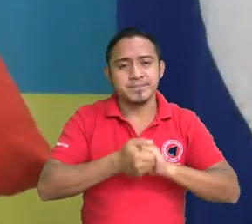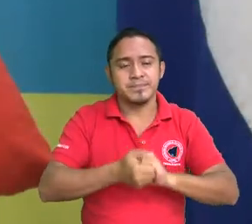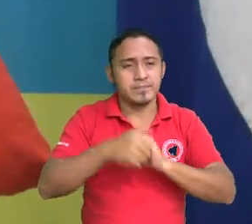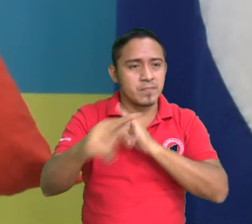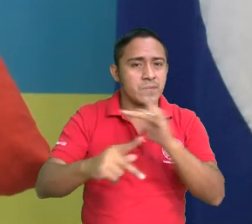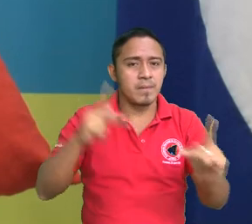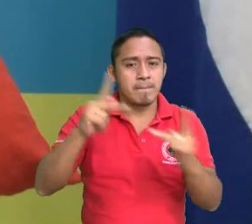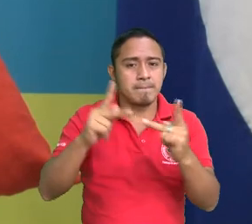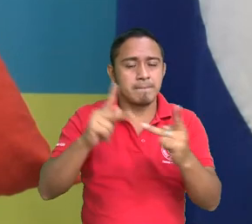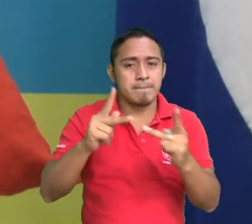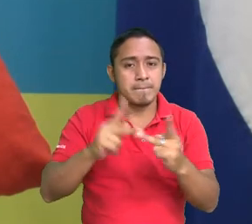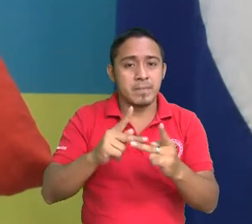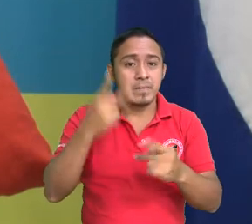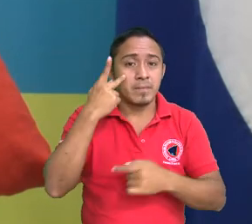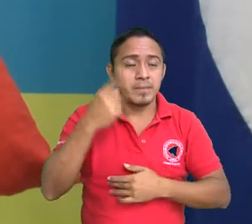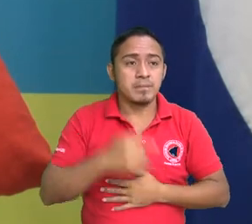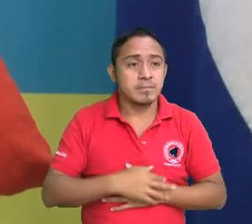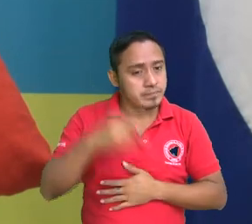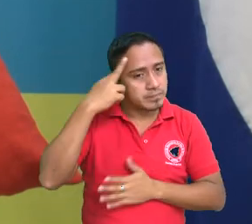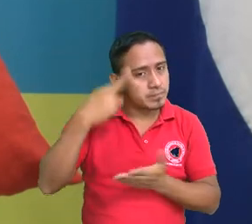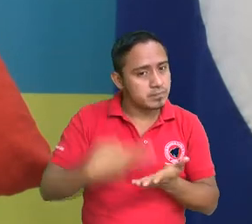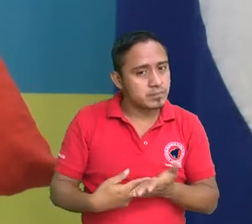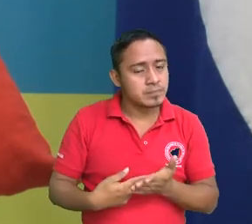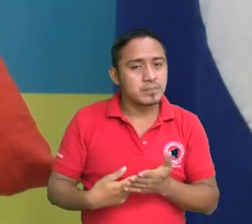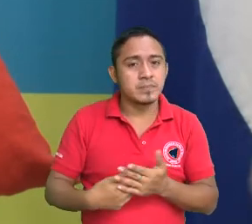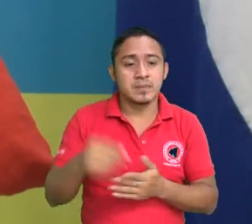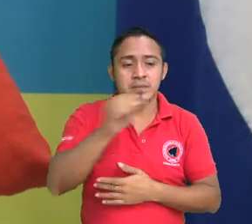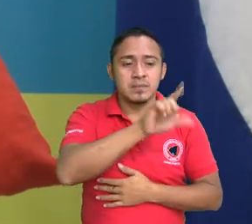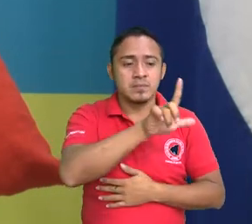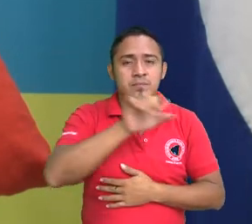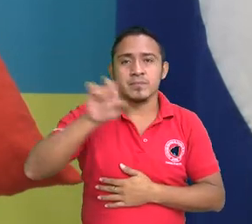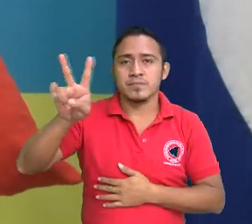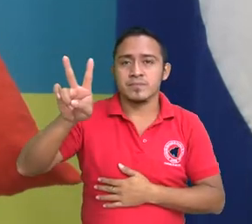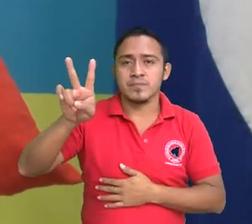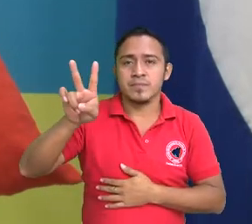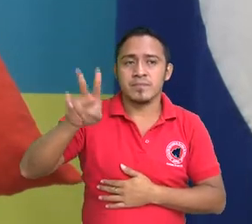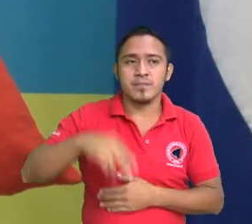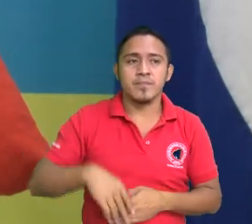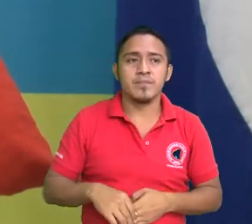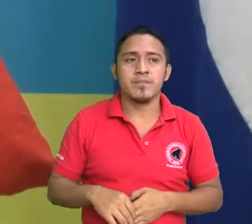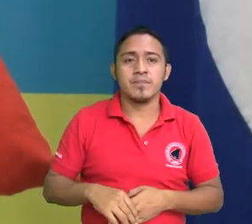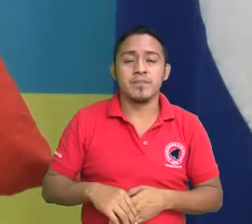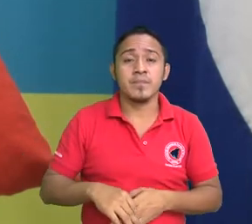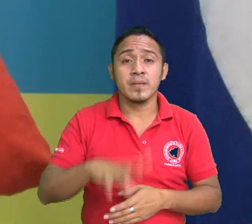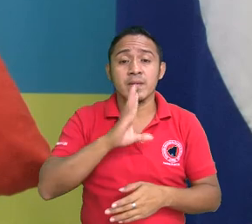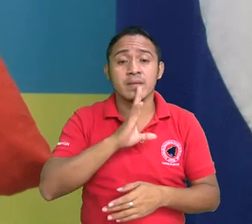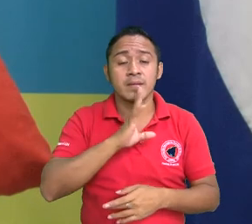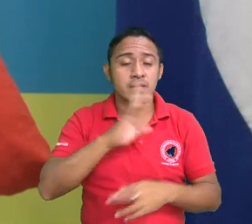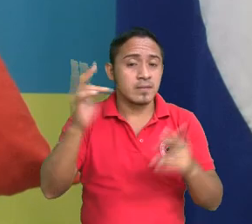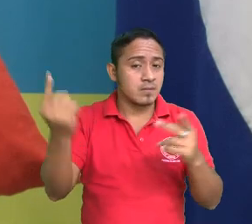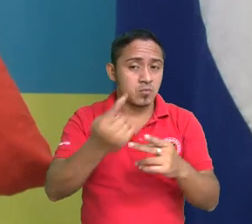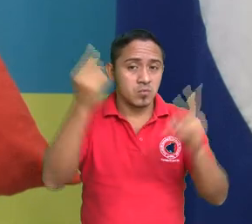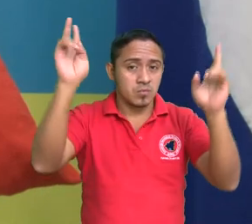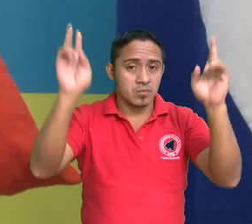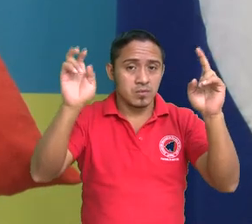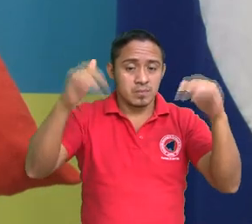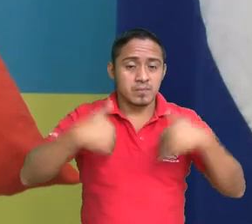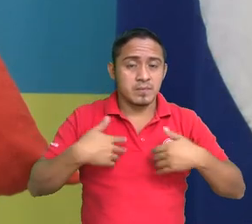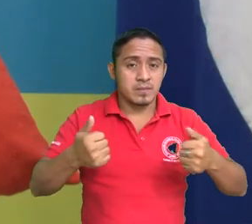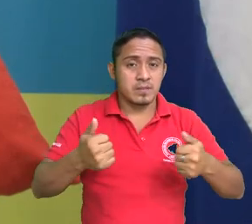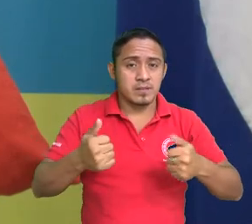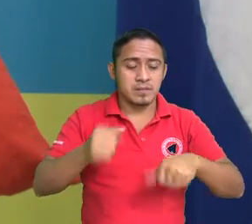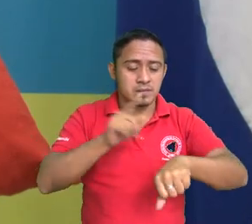su excelente sintonía. Recuerde que usted nos encuentra de lunes a viernes para hablar exclusivamente de temas de salud